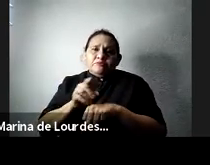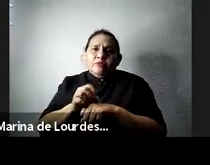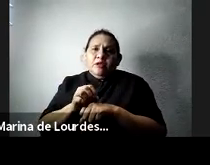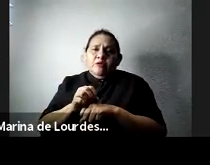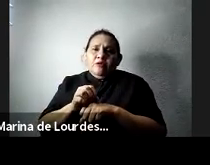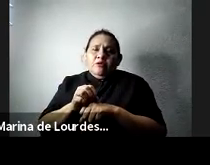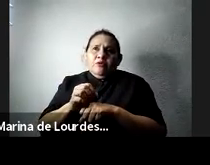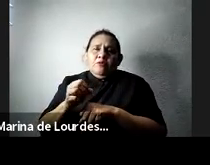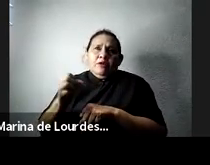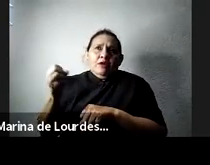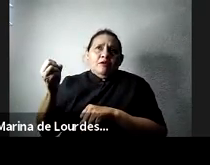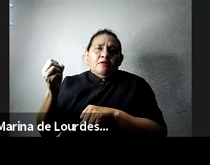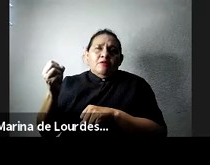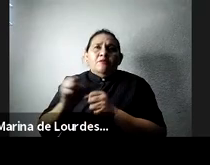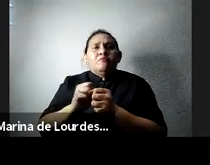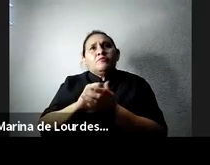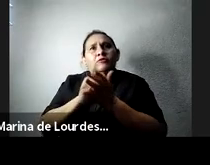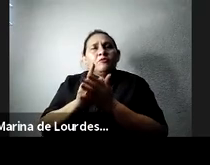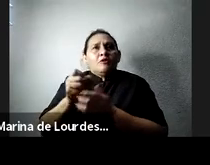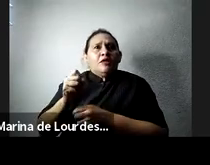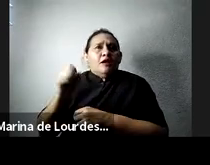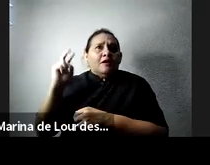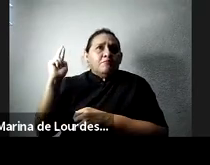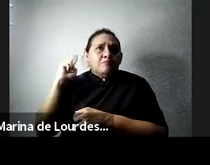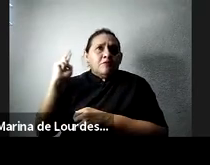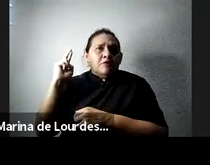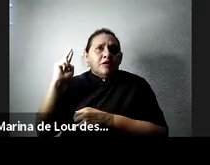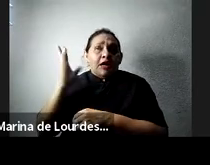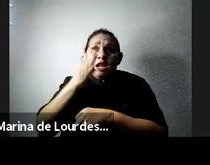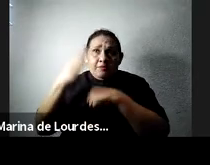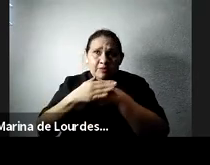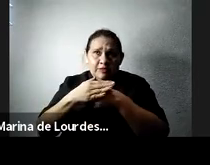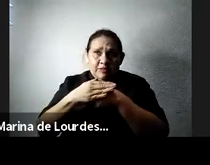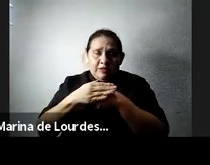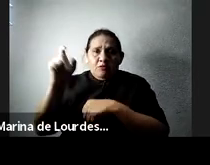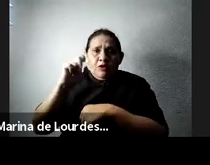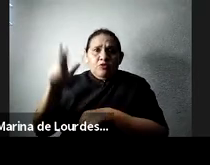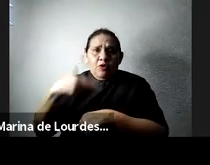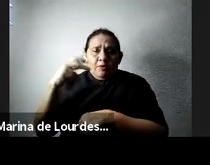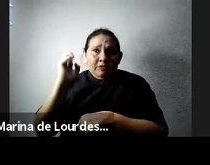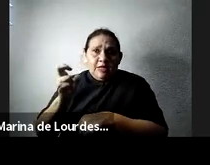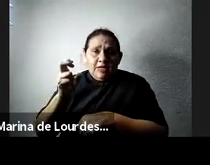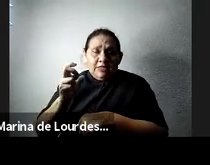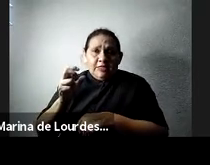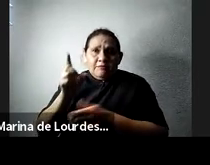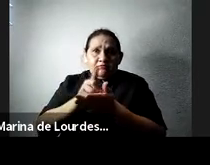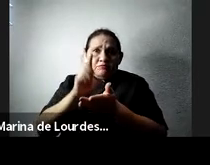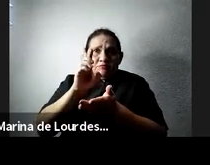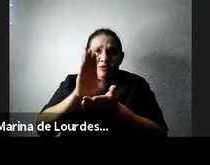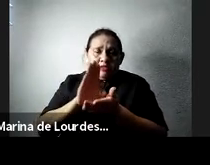señal audible para avisarle cuándo puede cruzar. Entonces, cuando hablamos sobre esta discapacidad, ¿no?